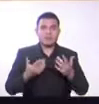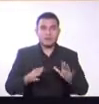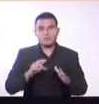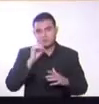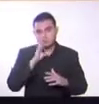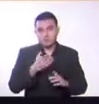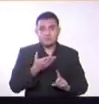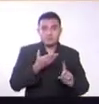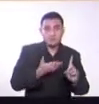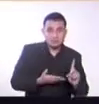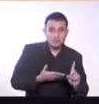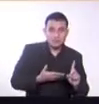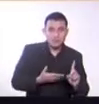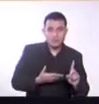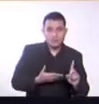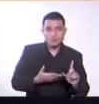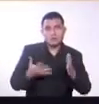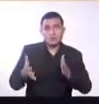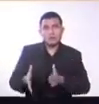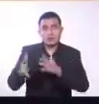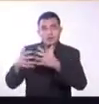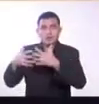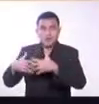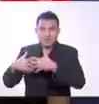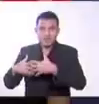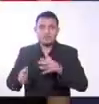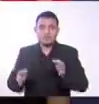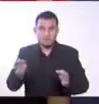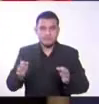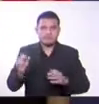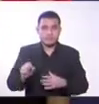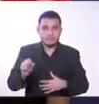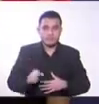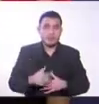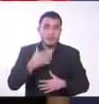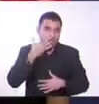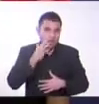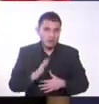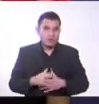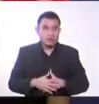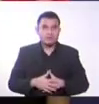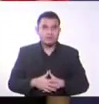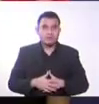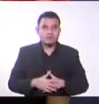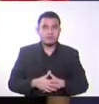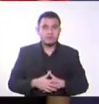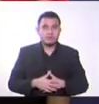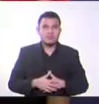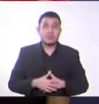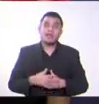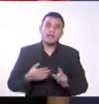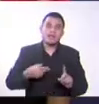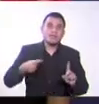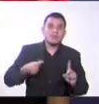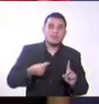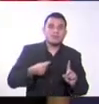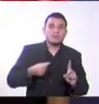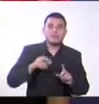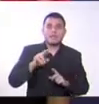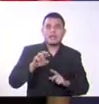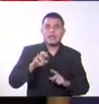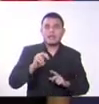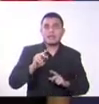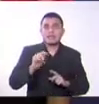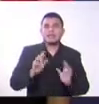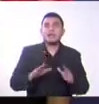ser naturales y que pueden ser jurídicas. Jurídicas, así es. Y un ejemplo de ese es el impuesto sobre la renta.